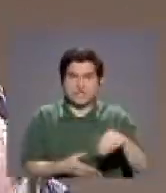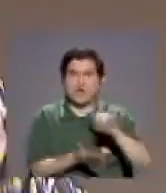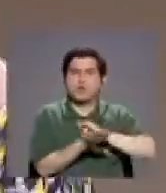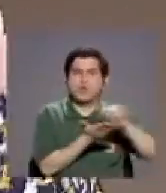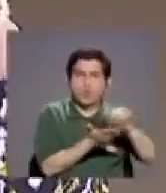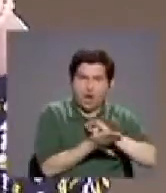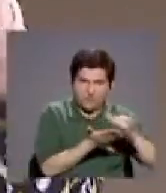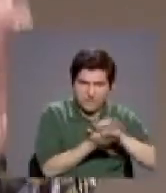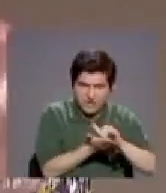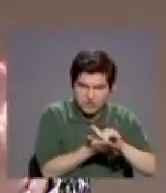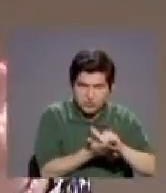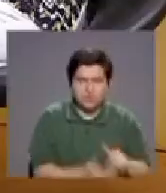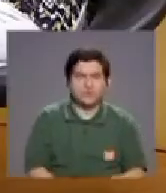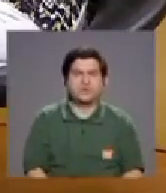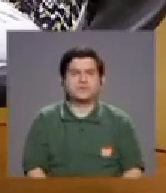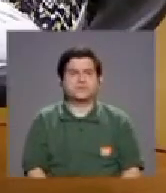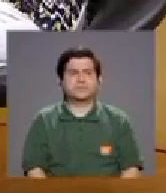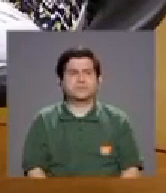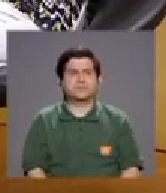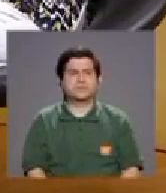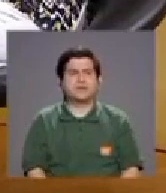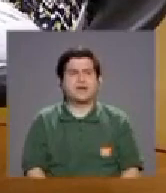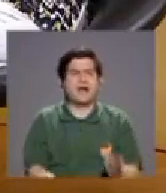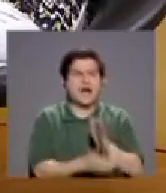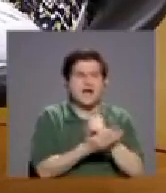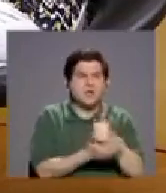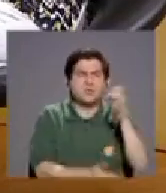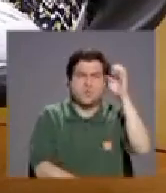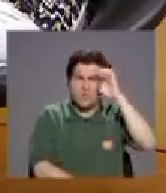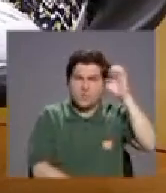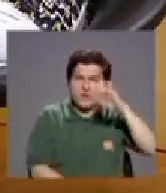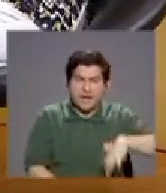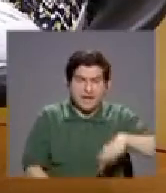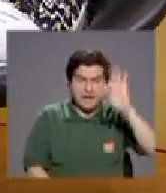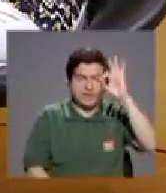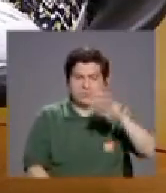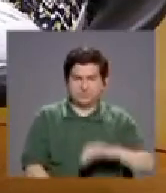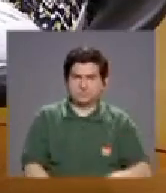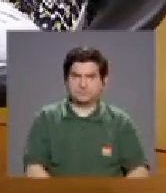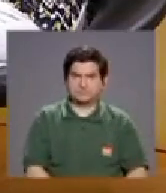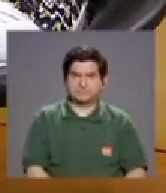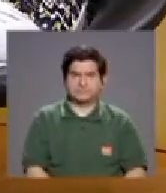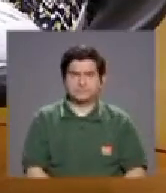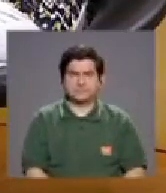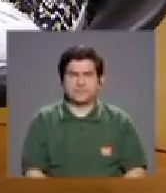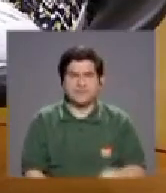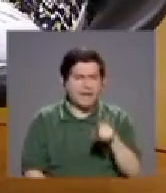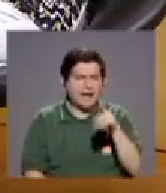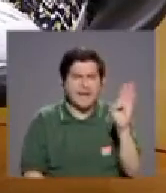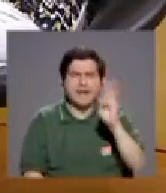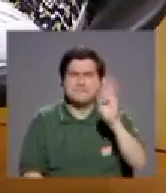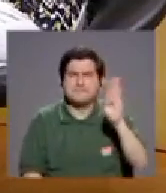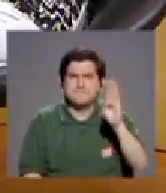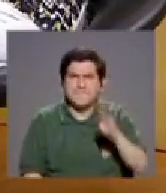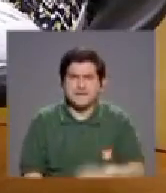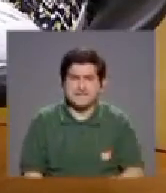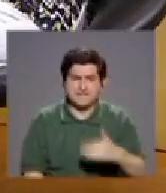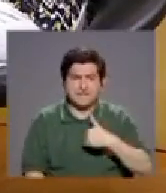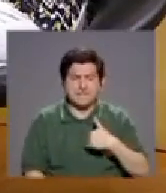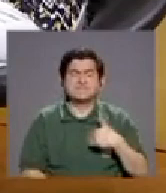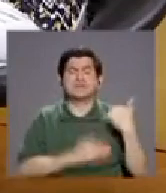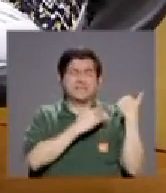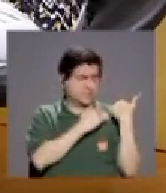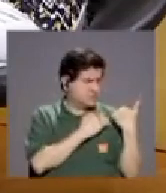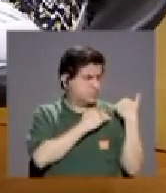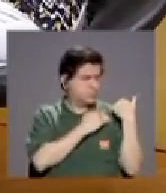York, algunas en Europa, y encuentran partículas bacterianas que tienen alta